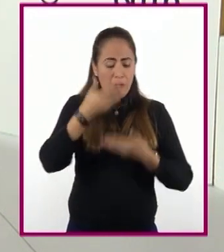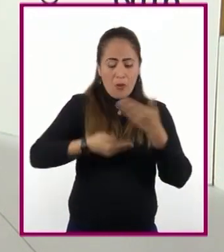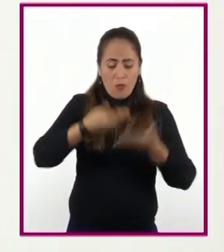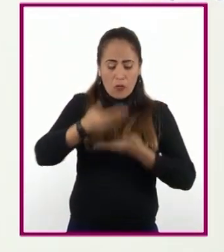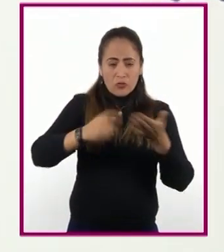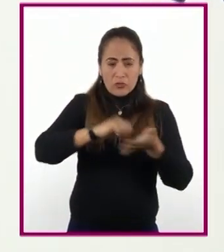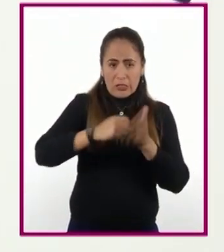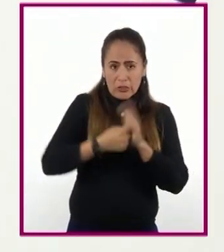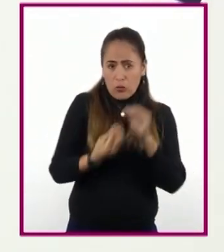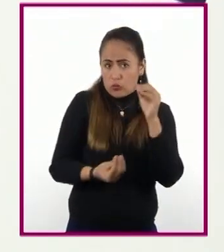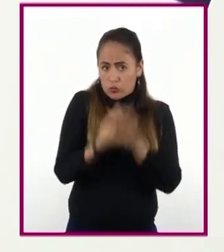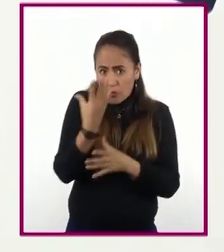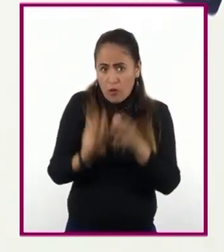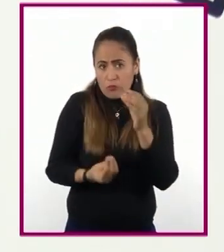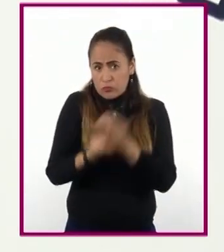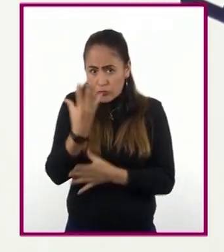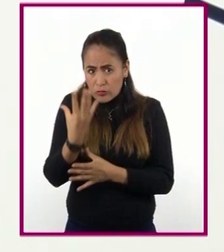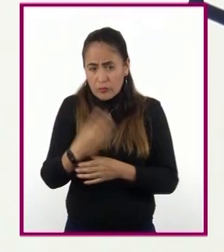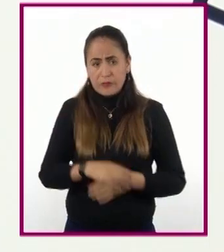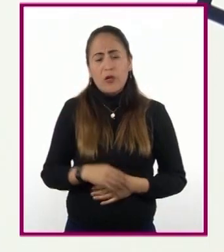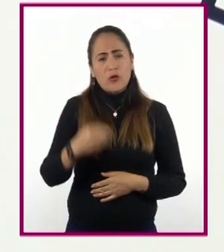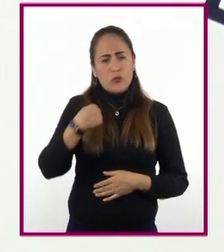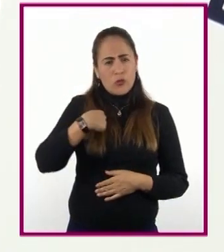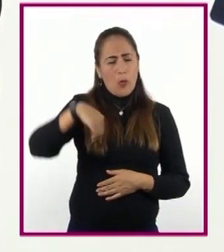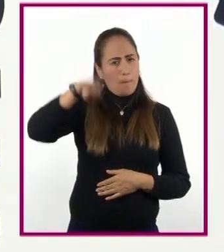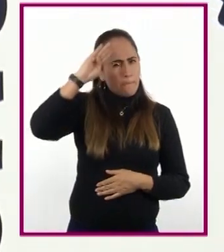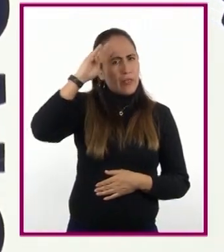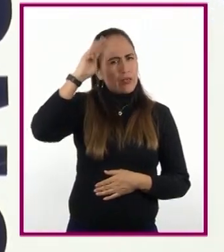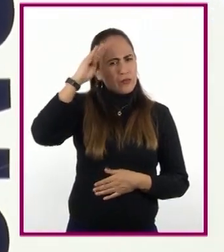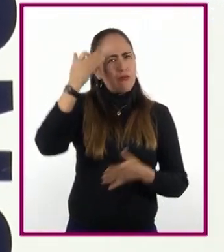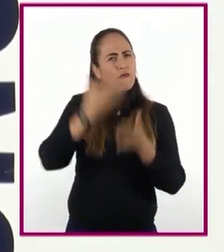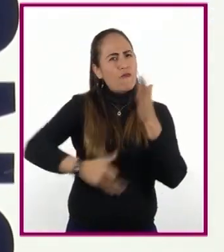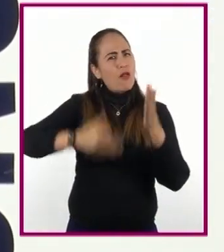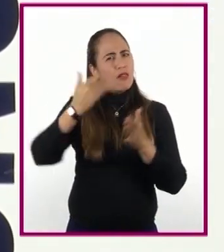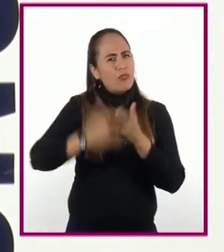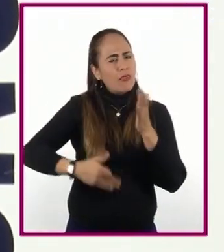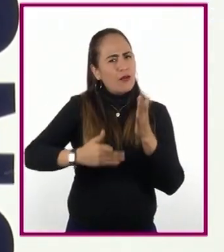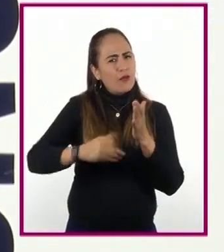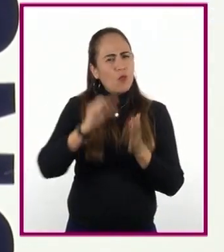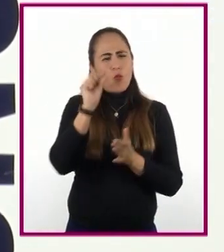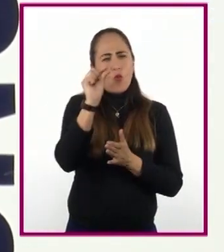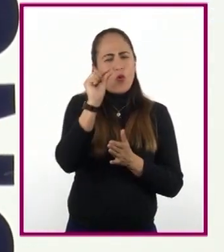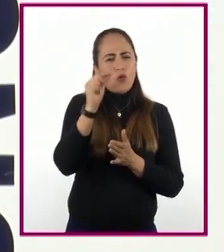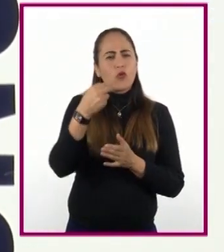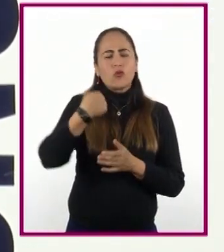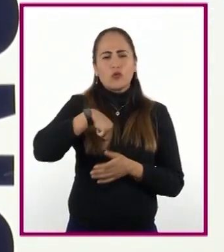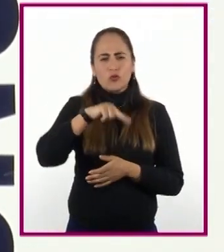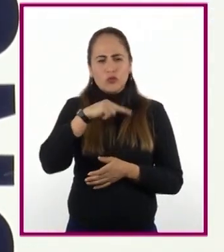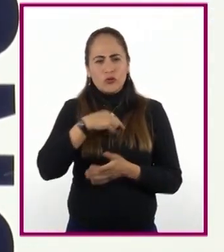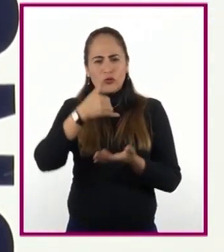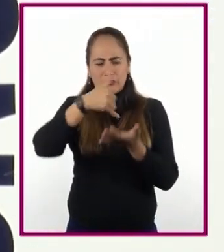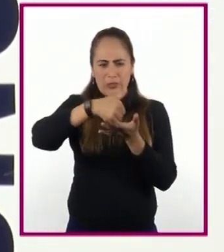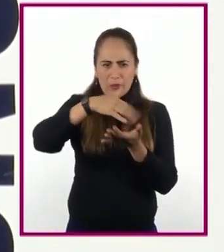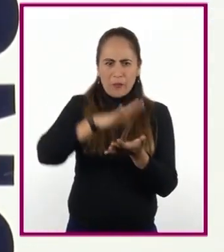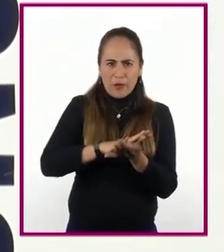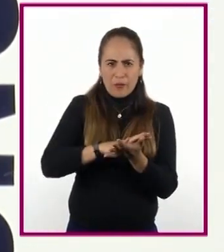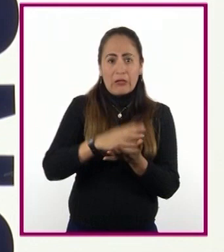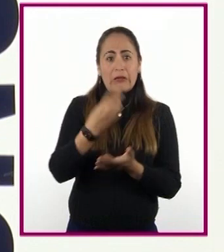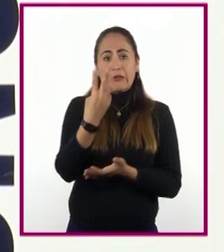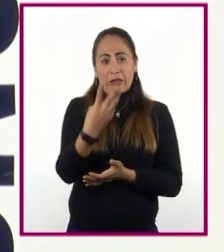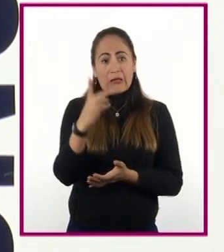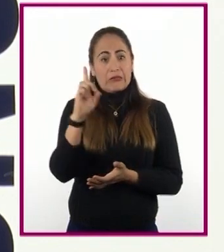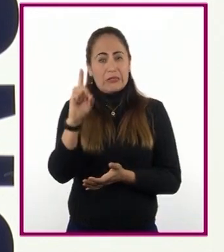técnicos. Pienso que falta muy poco para que todos podamos imprimir las fotografías en impresoras